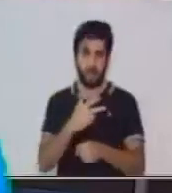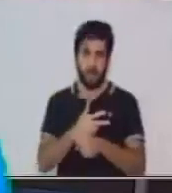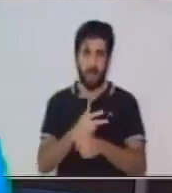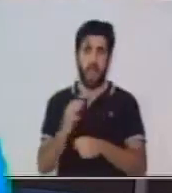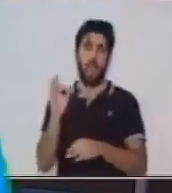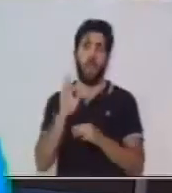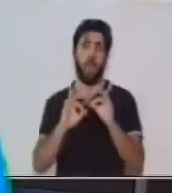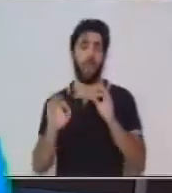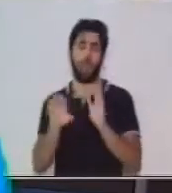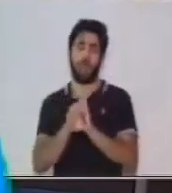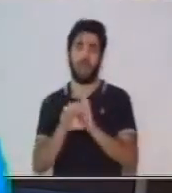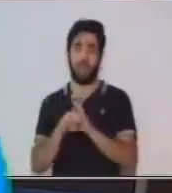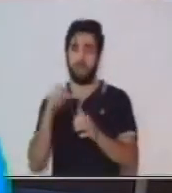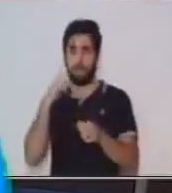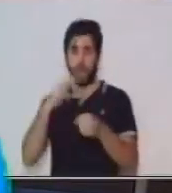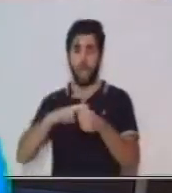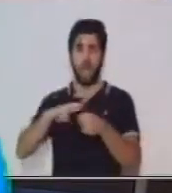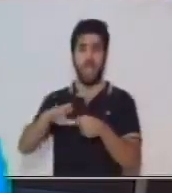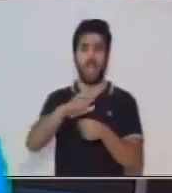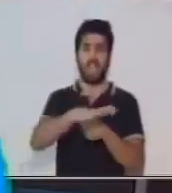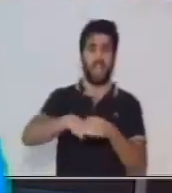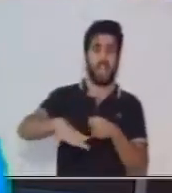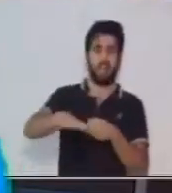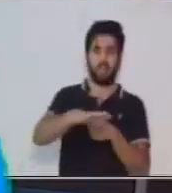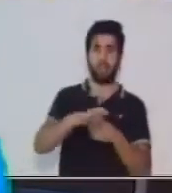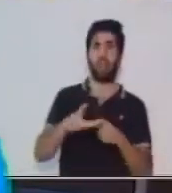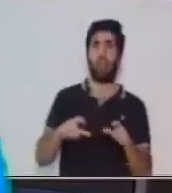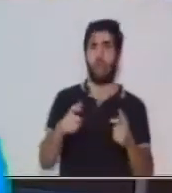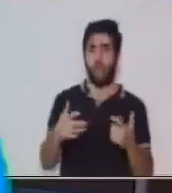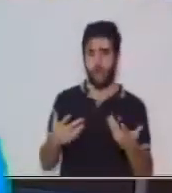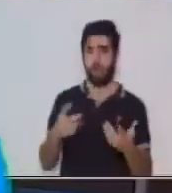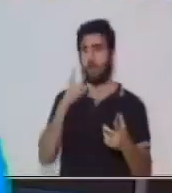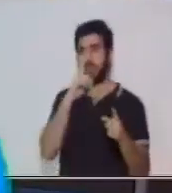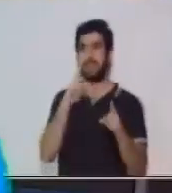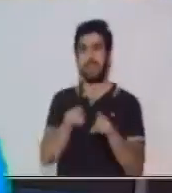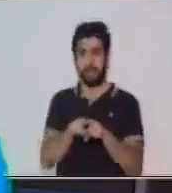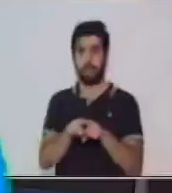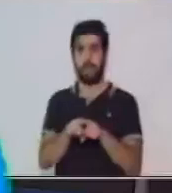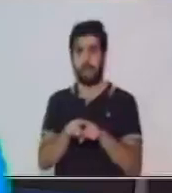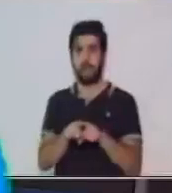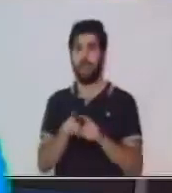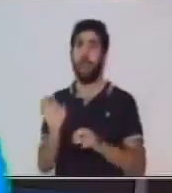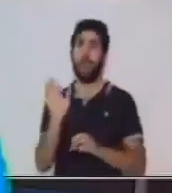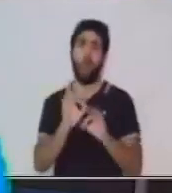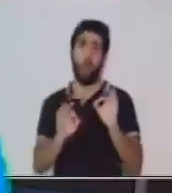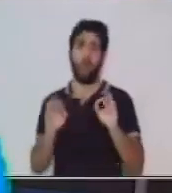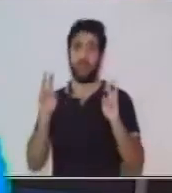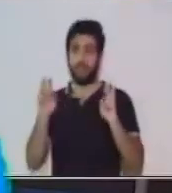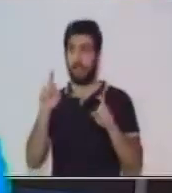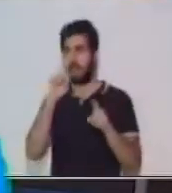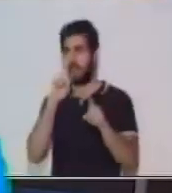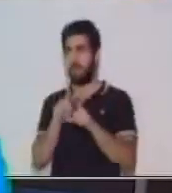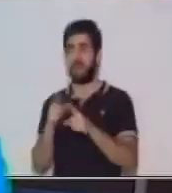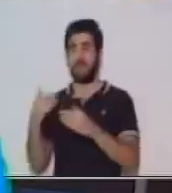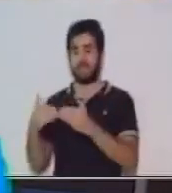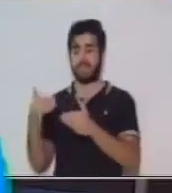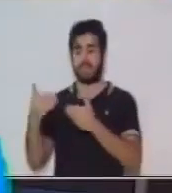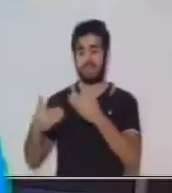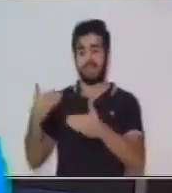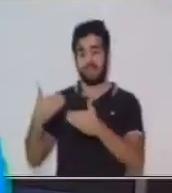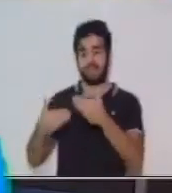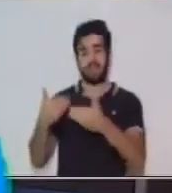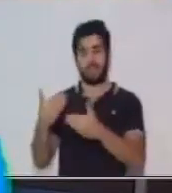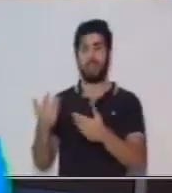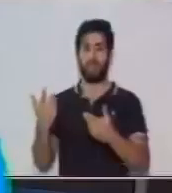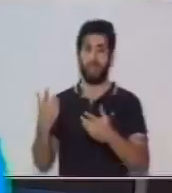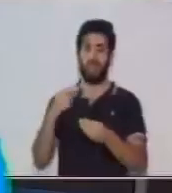alguna región, puede ser un pueblo, si lo vemos desde allí. Si lo hablamos en que son tradiciones, estas son transmitidas de generación